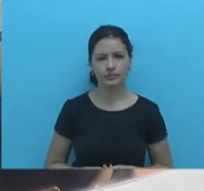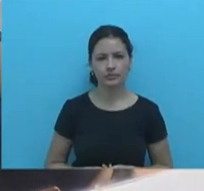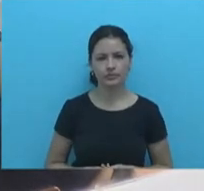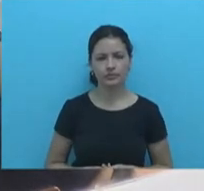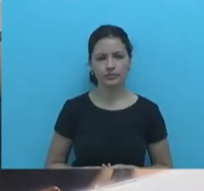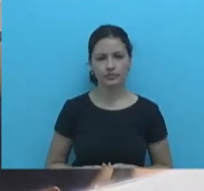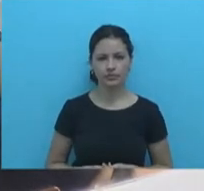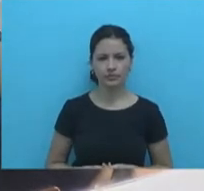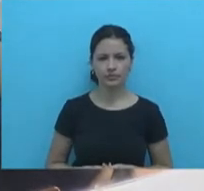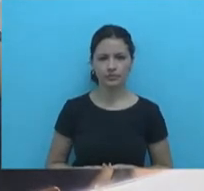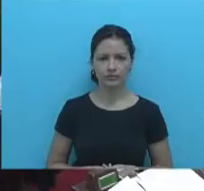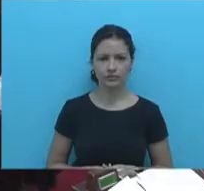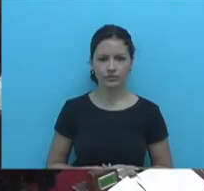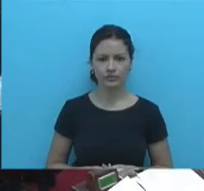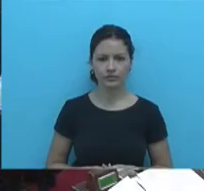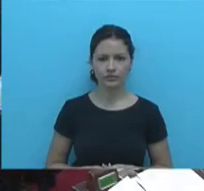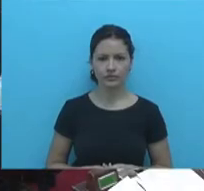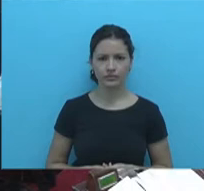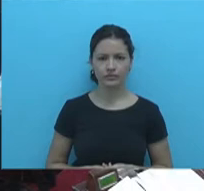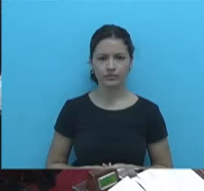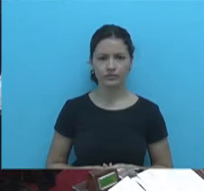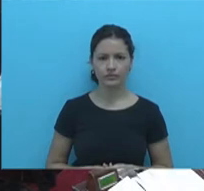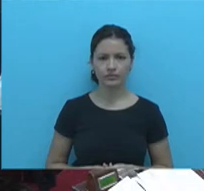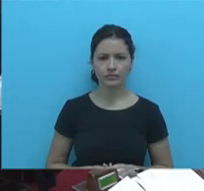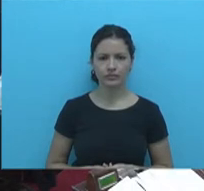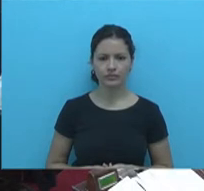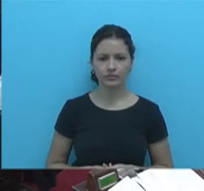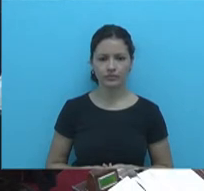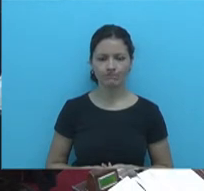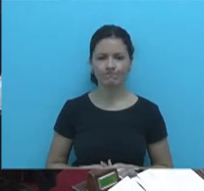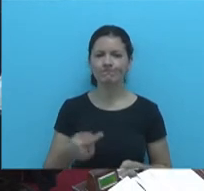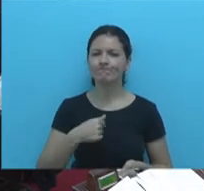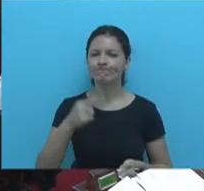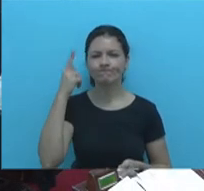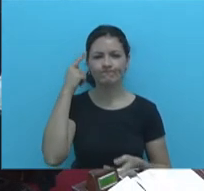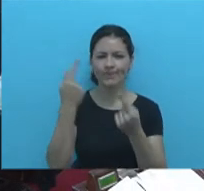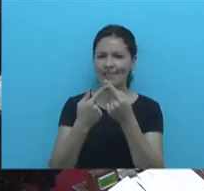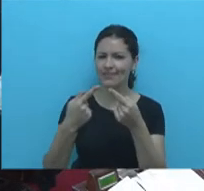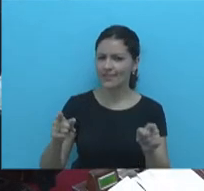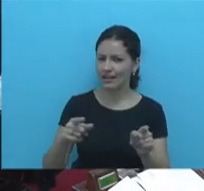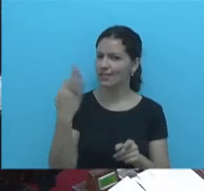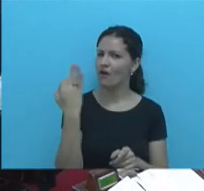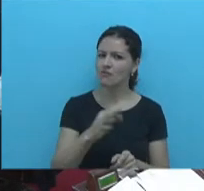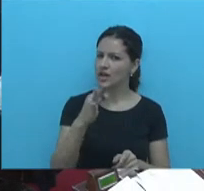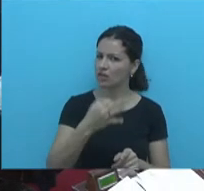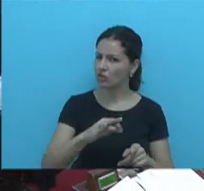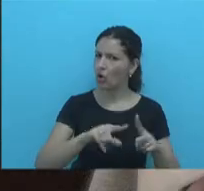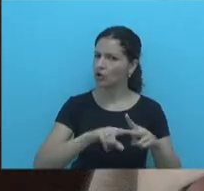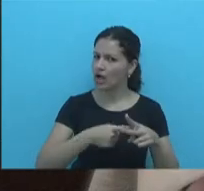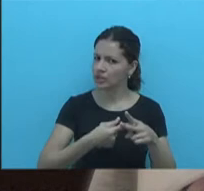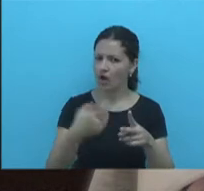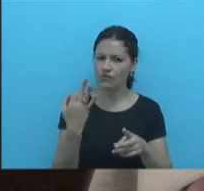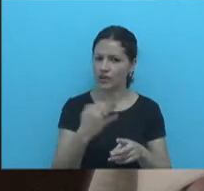Sí, tiene la palabra. Gracias, presidente. Lo que no estoy de acuerdo es que sea obligatorio un